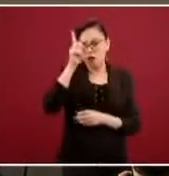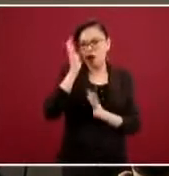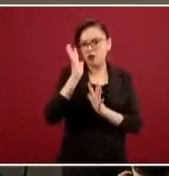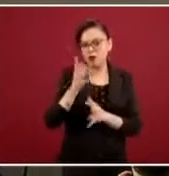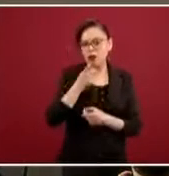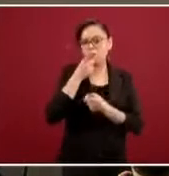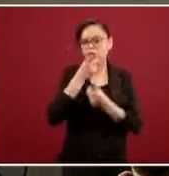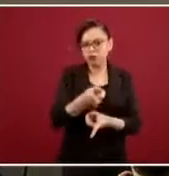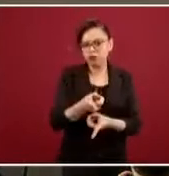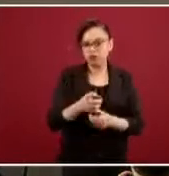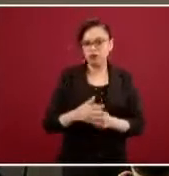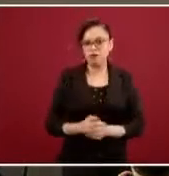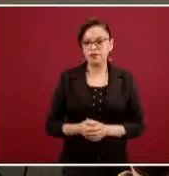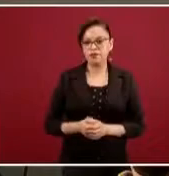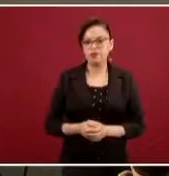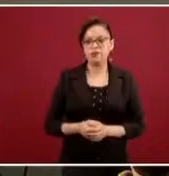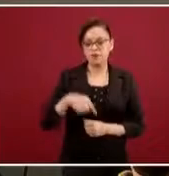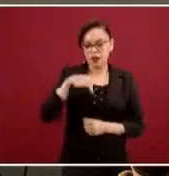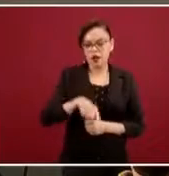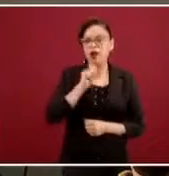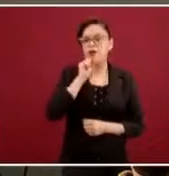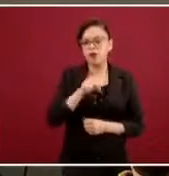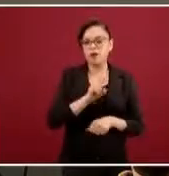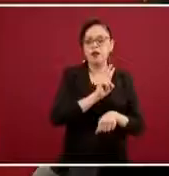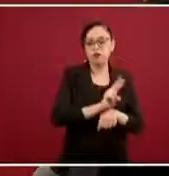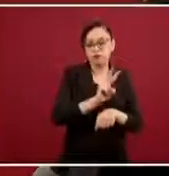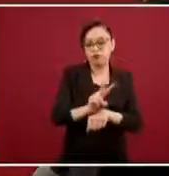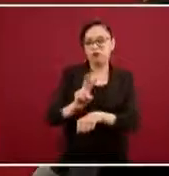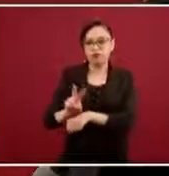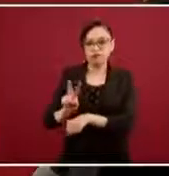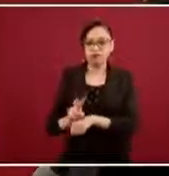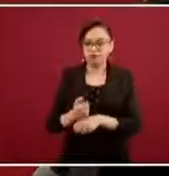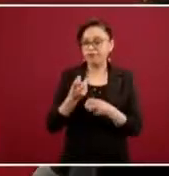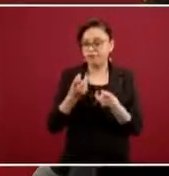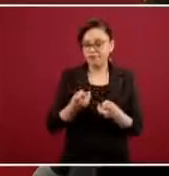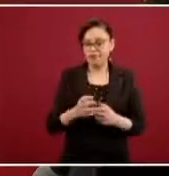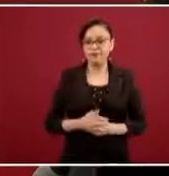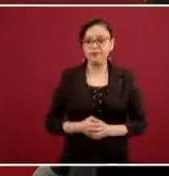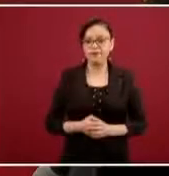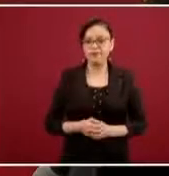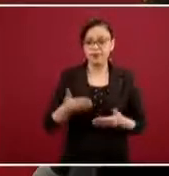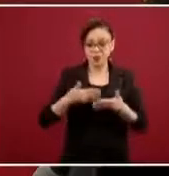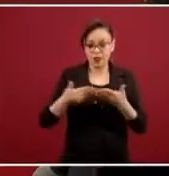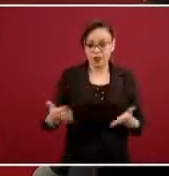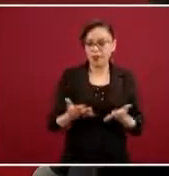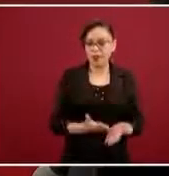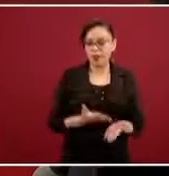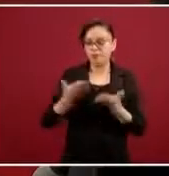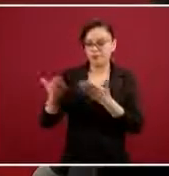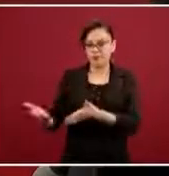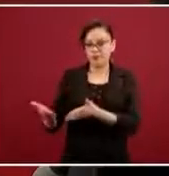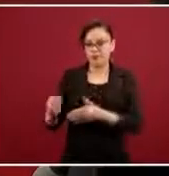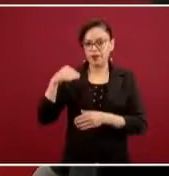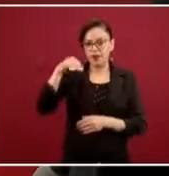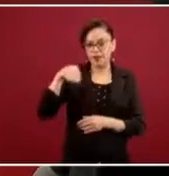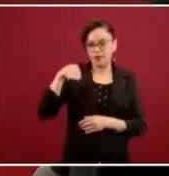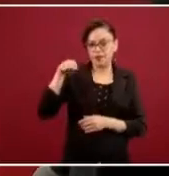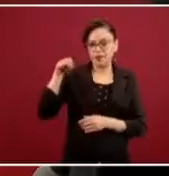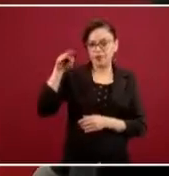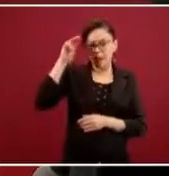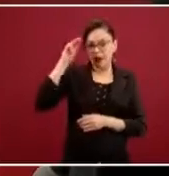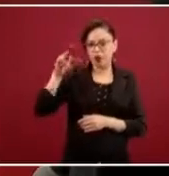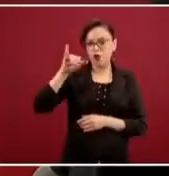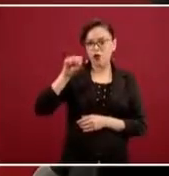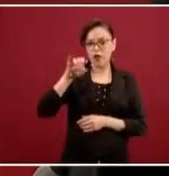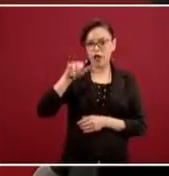la vigilancia apropiada para ello. Le pido a continuación al maestro José Ignacio Santos ¿sí? Cambiamos